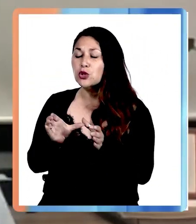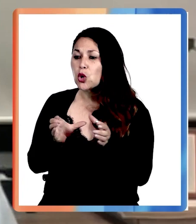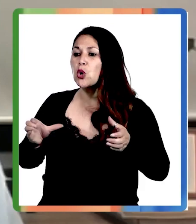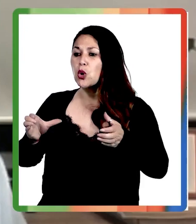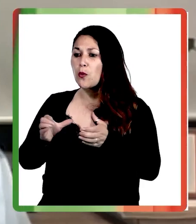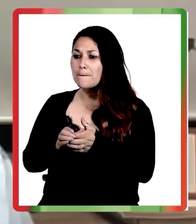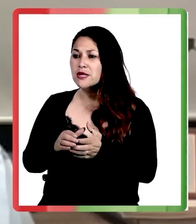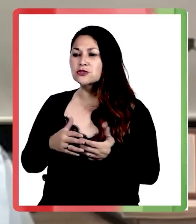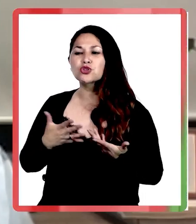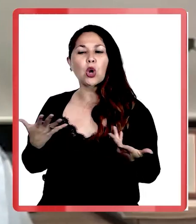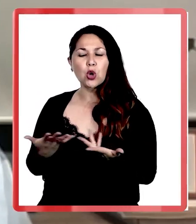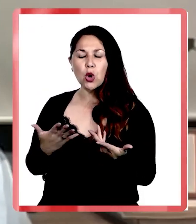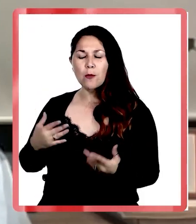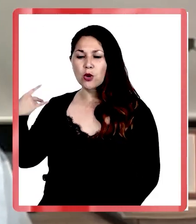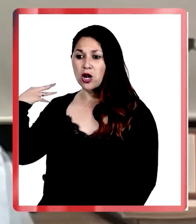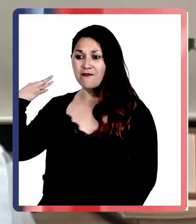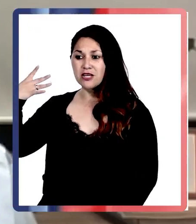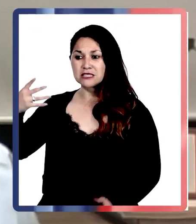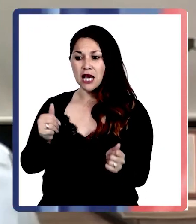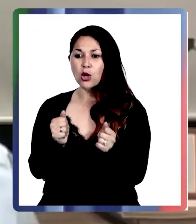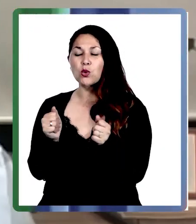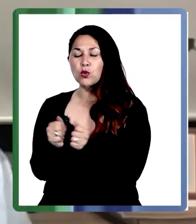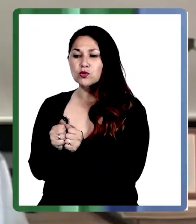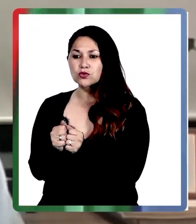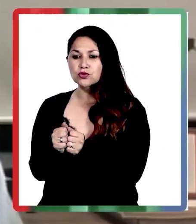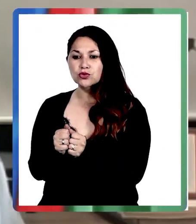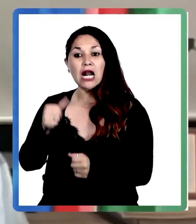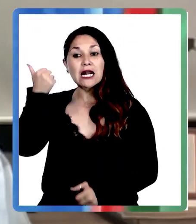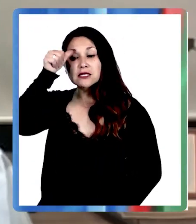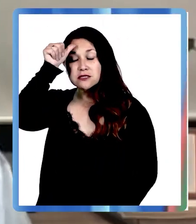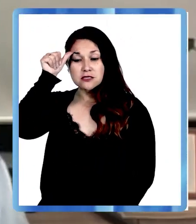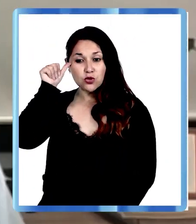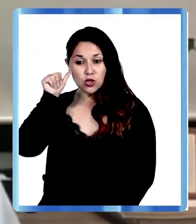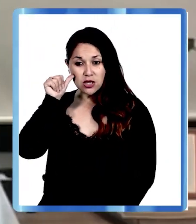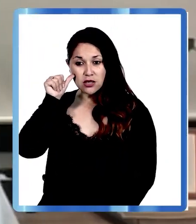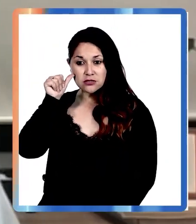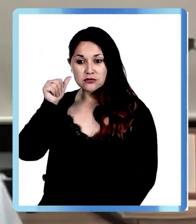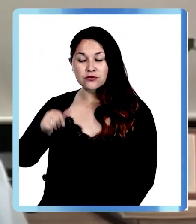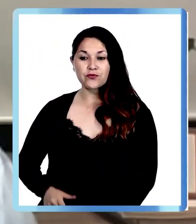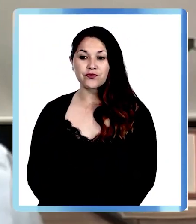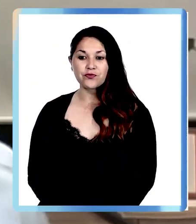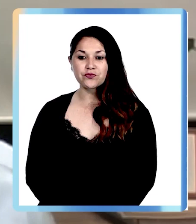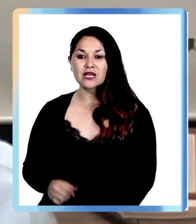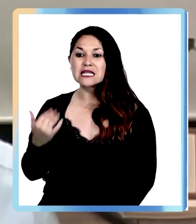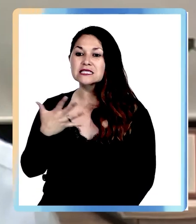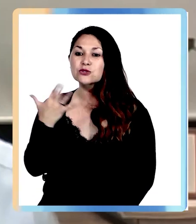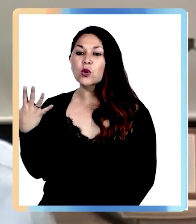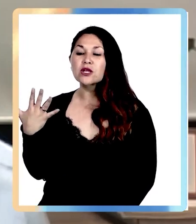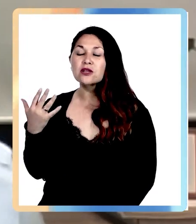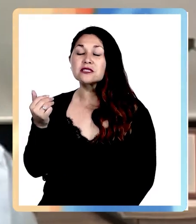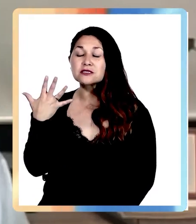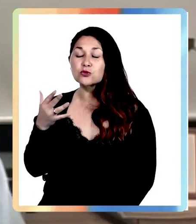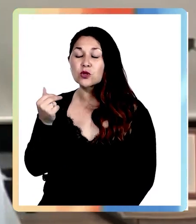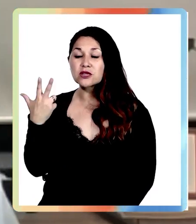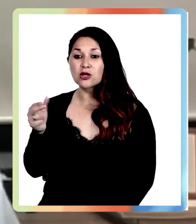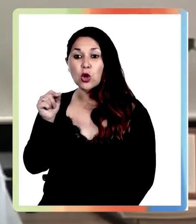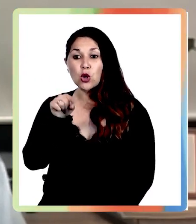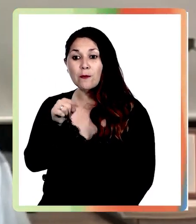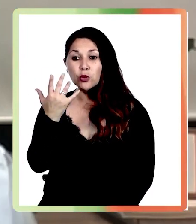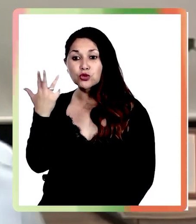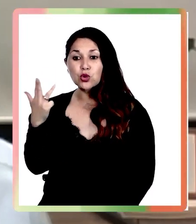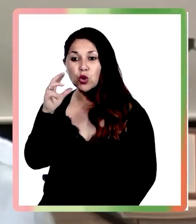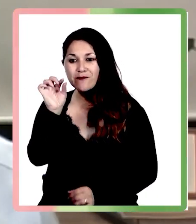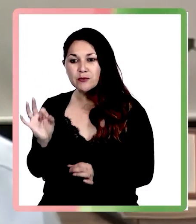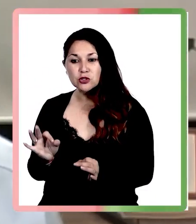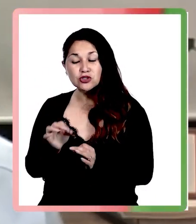y ver la forma de avanzar todos juntos. En cirugías, el 58,9% en cirugías, tenemos